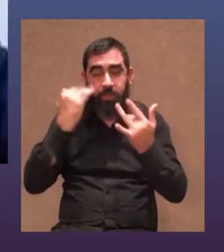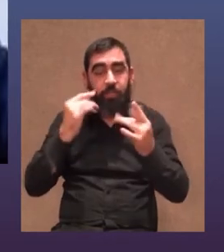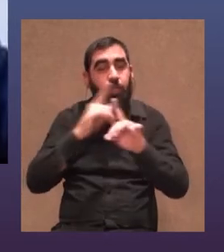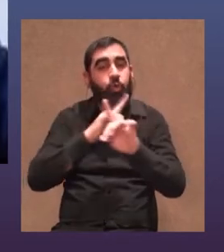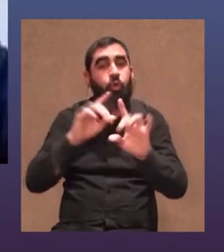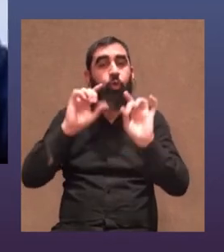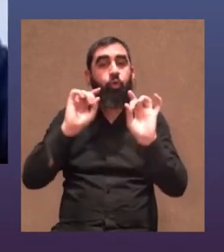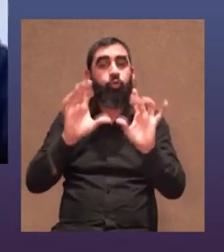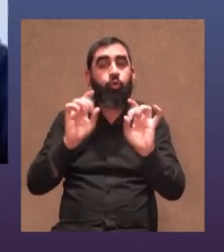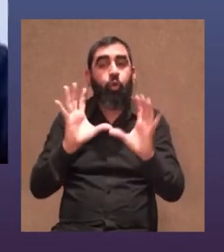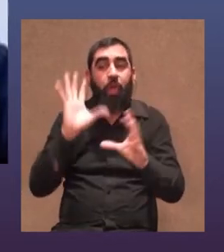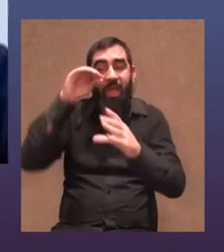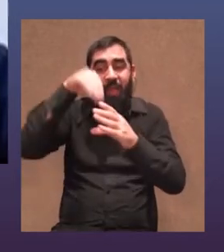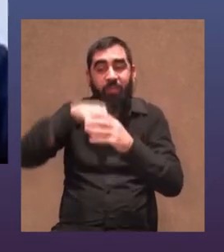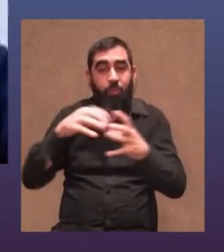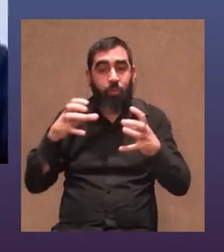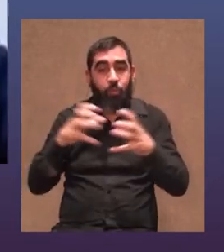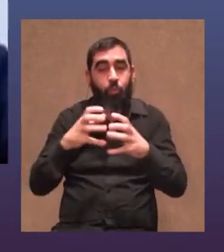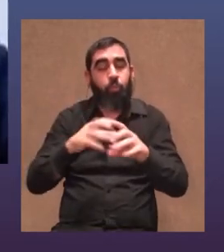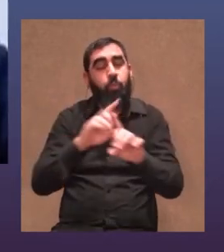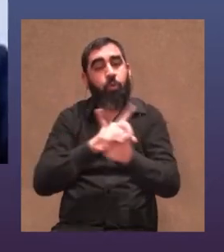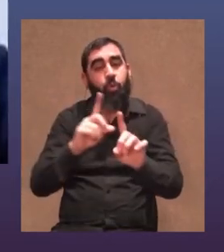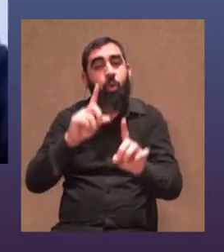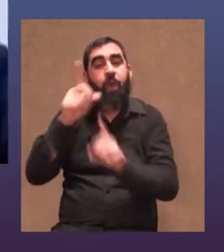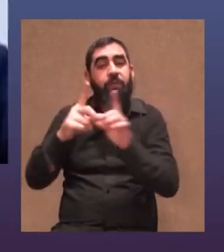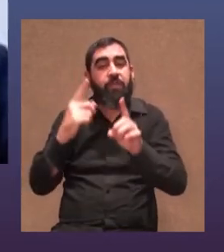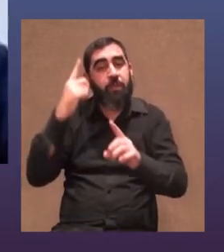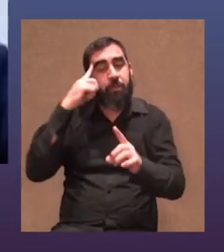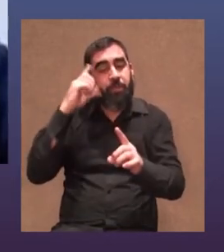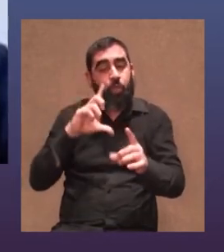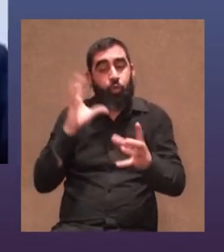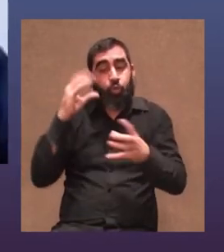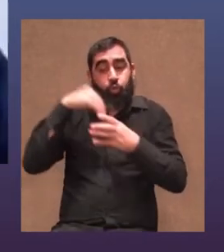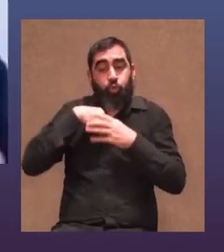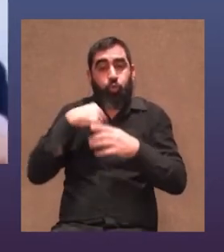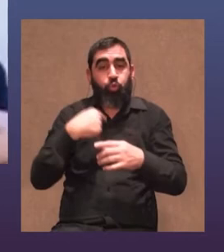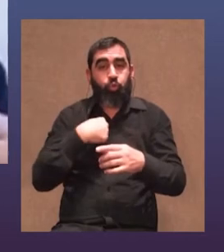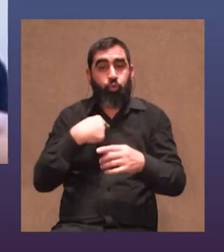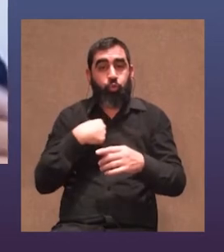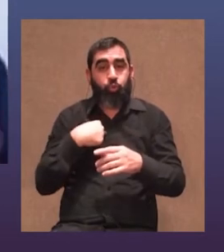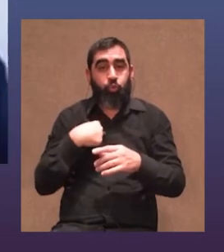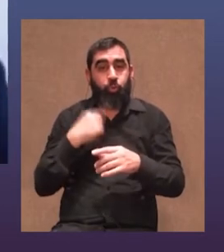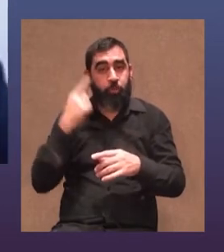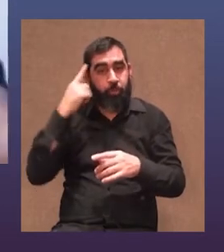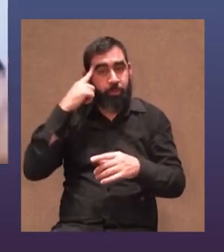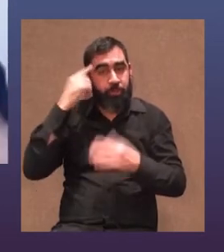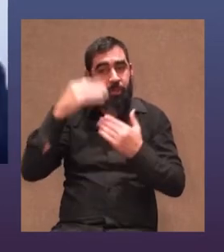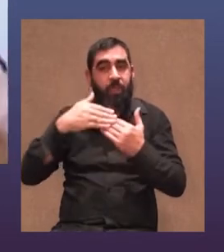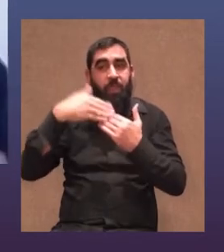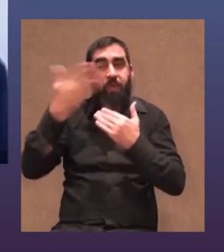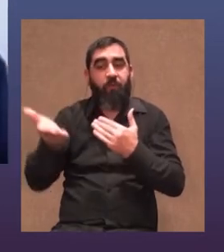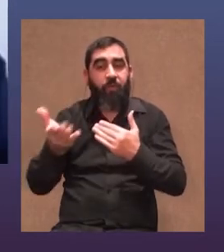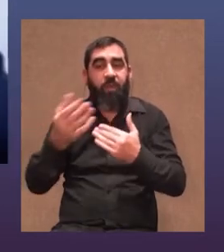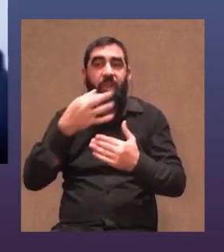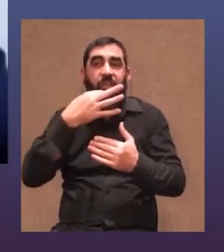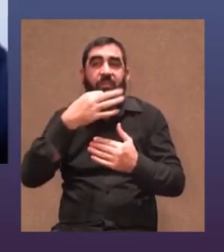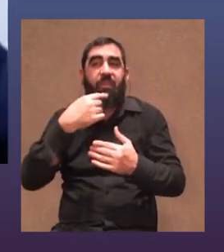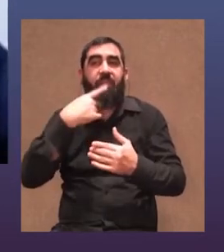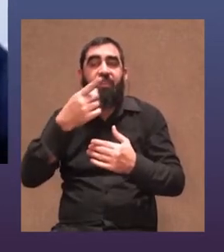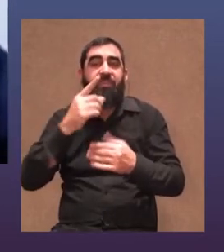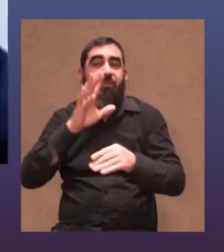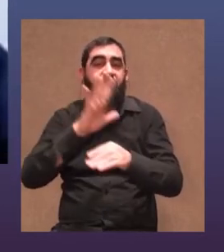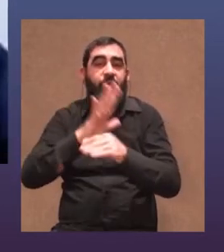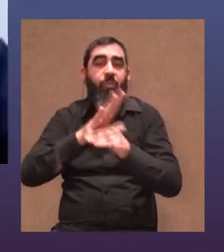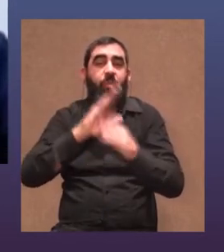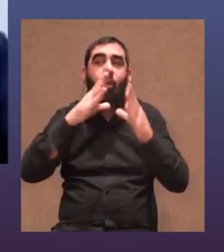hacia adentro, que es, muchas veces nos pasa eso, pensamos hacia nosotros, hacia lo que los de afuera nos llaman las corporaciones